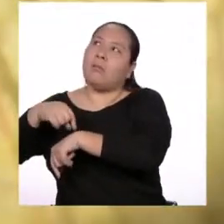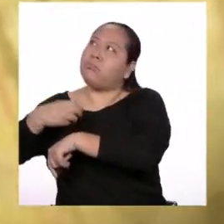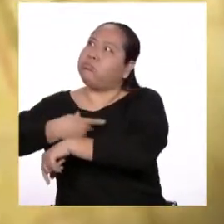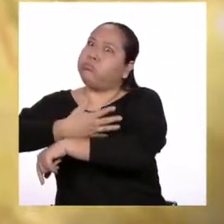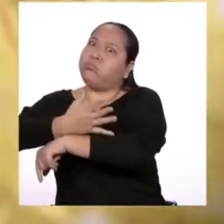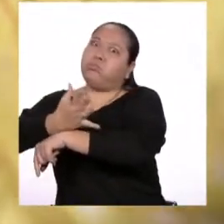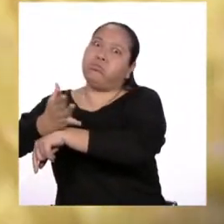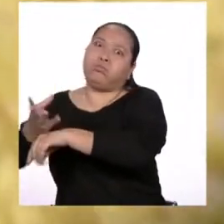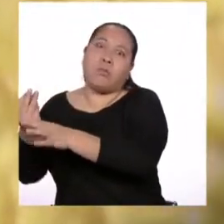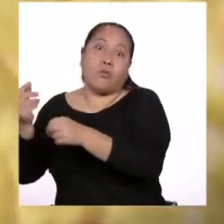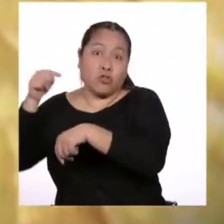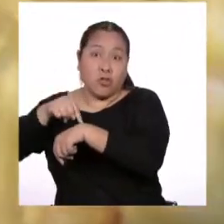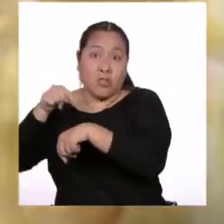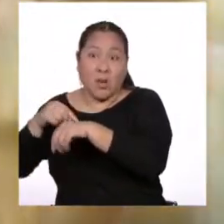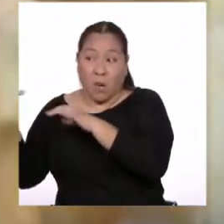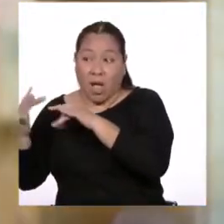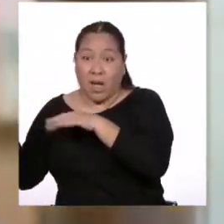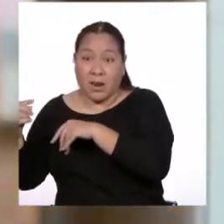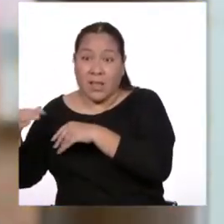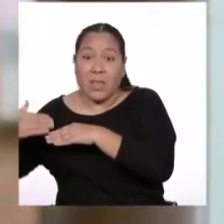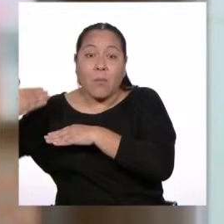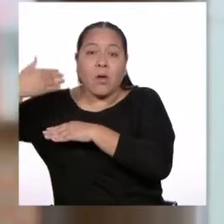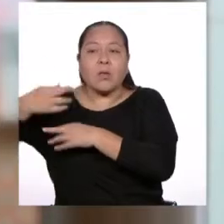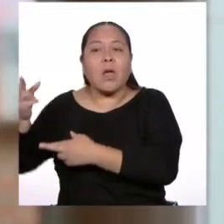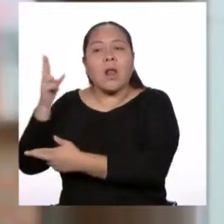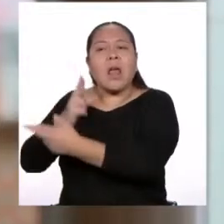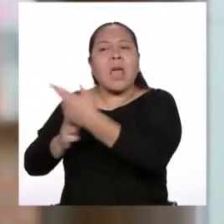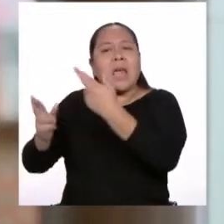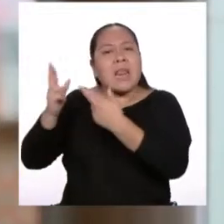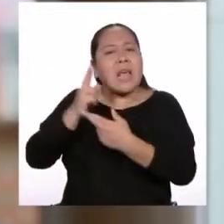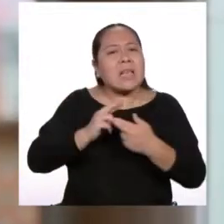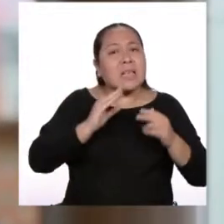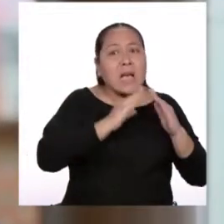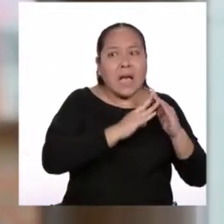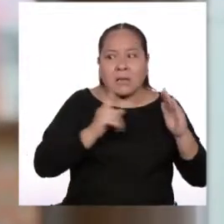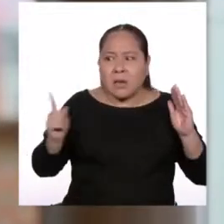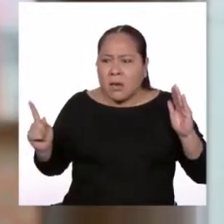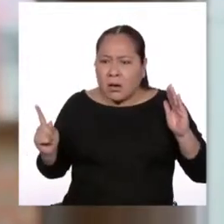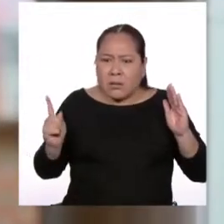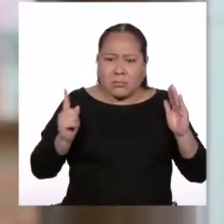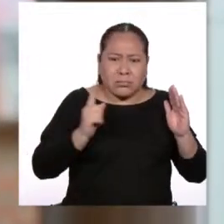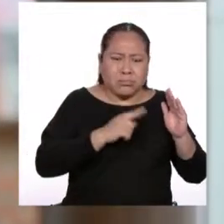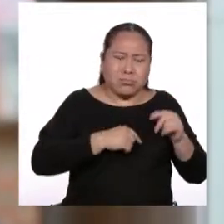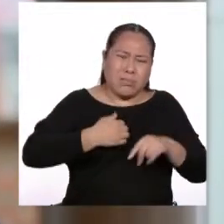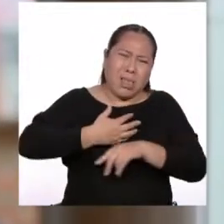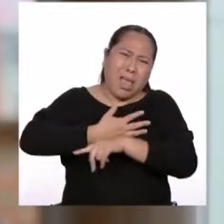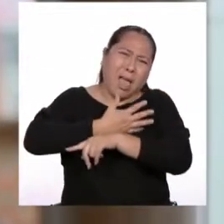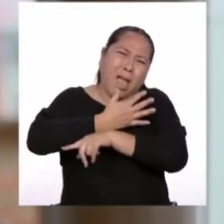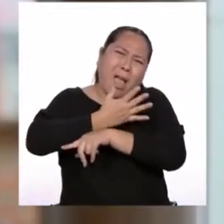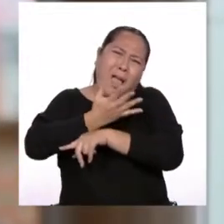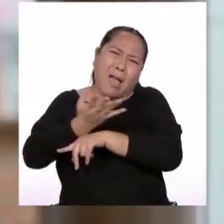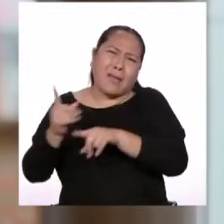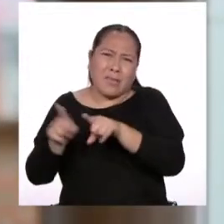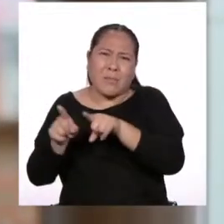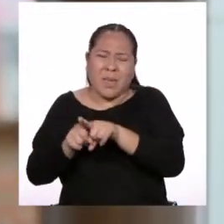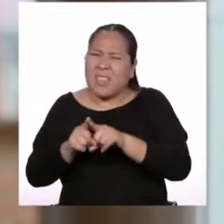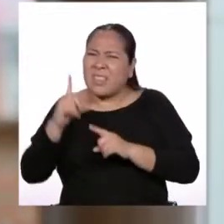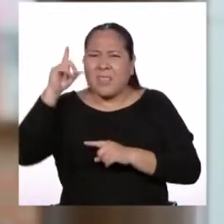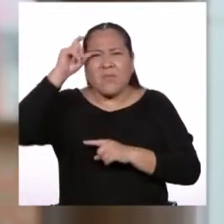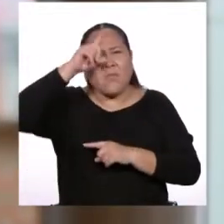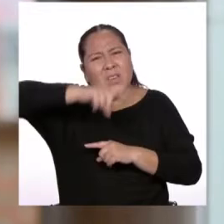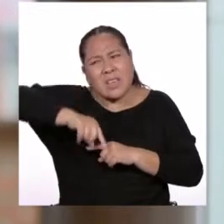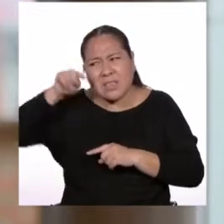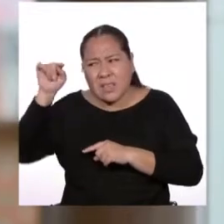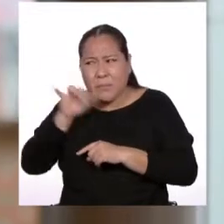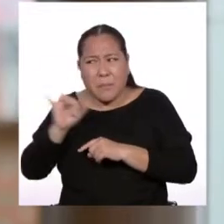este viaje se termina siendo tan eterno como esa guerra, tan difícil como esa lucha que le ha tocado,